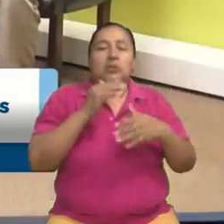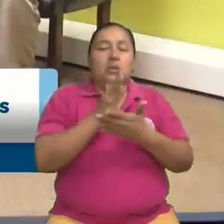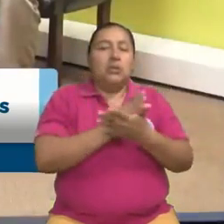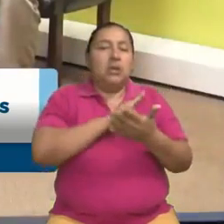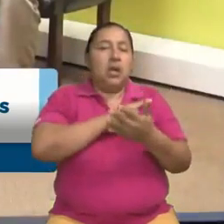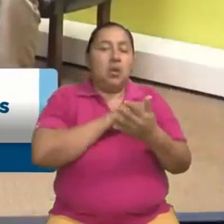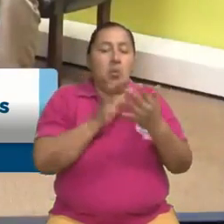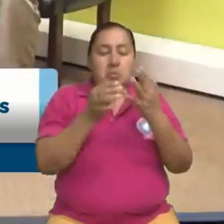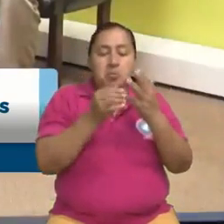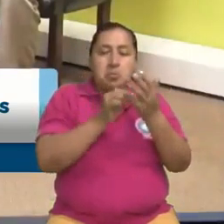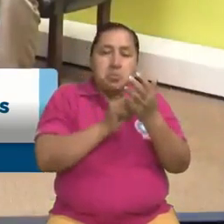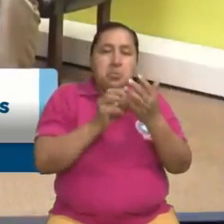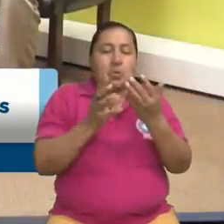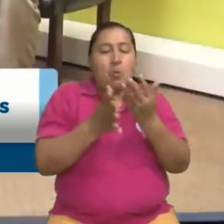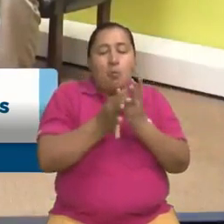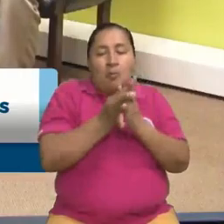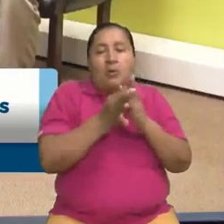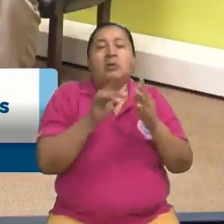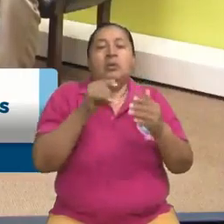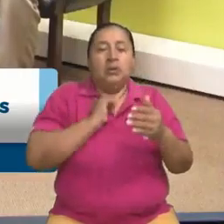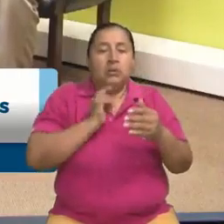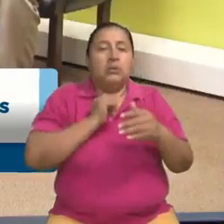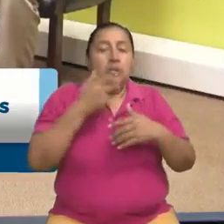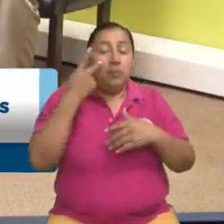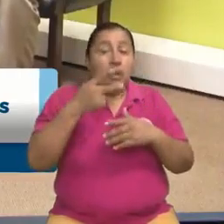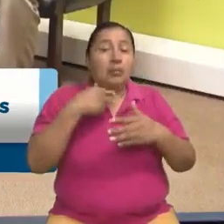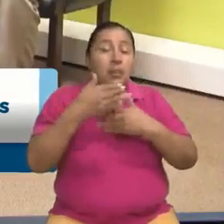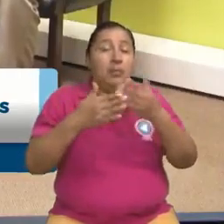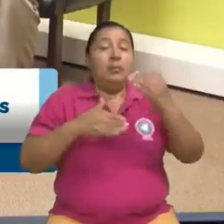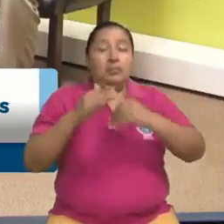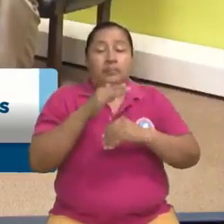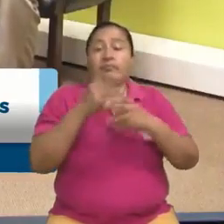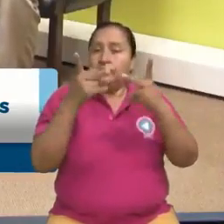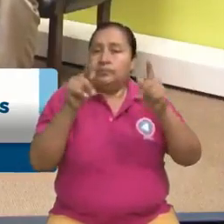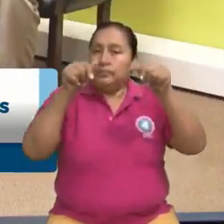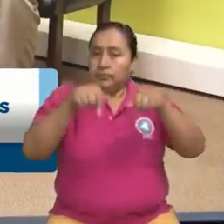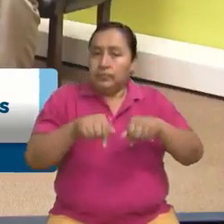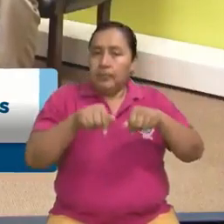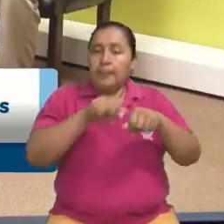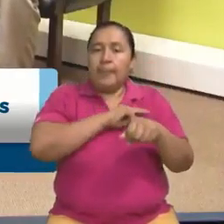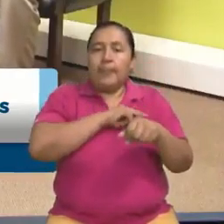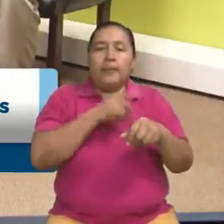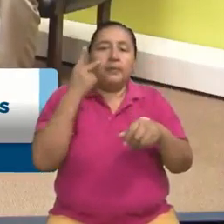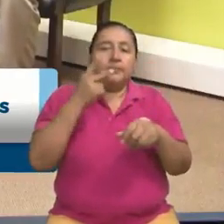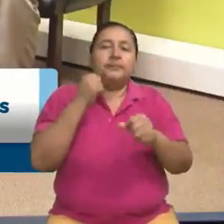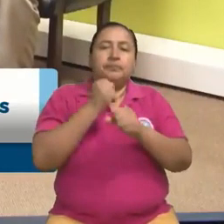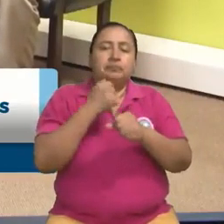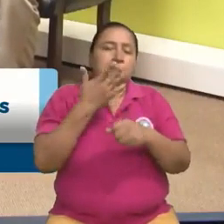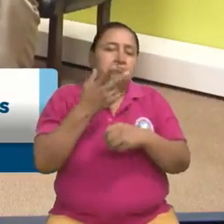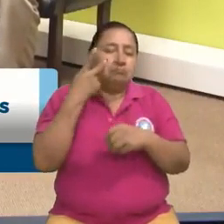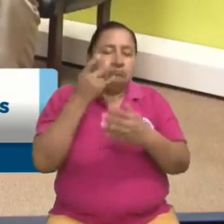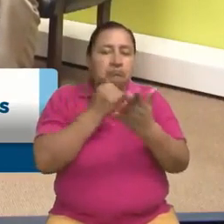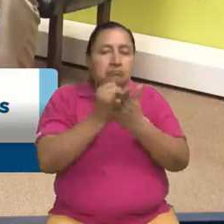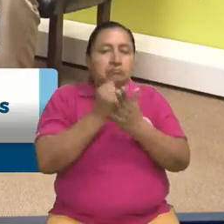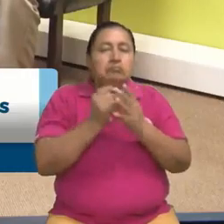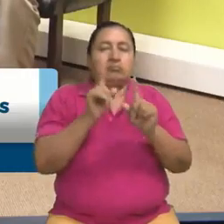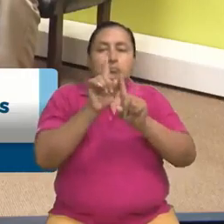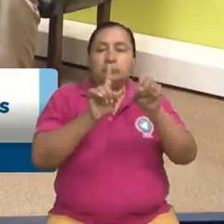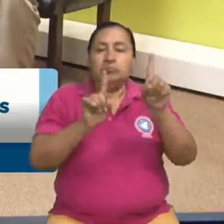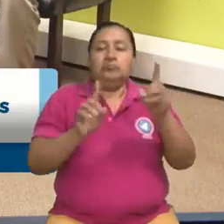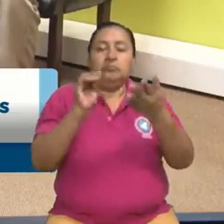dedito. Esas eran las que más se reportaban, pero actualmente pues hemos estado tratando de brindar